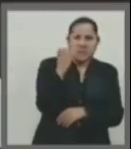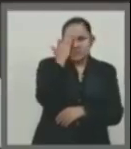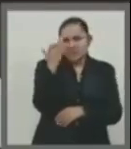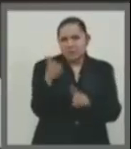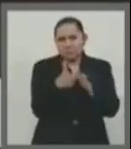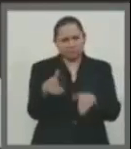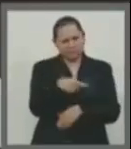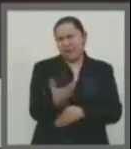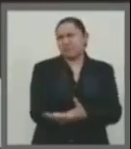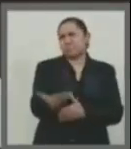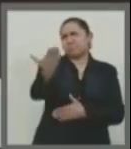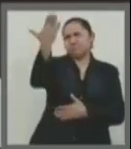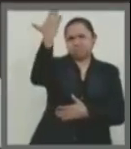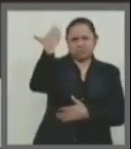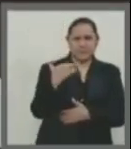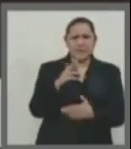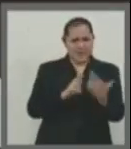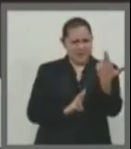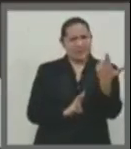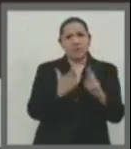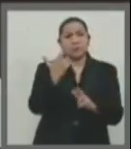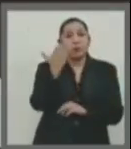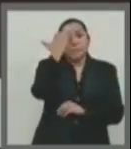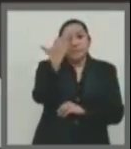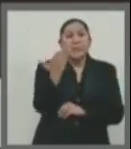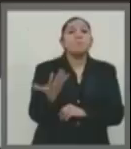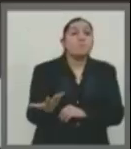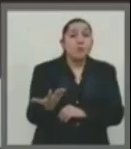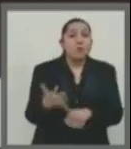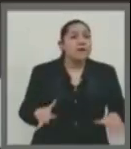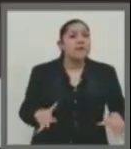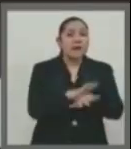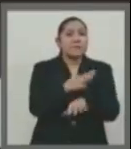verano pasado. Hace